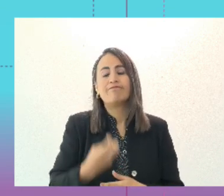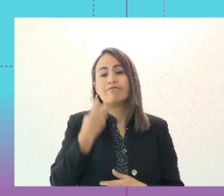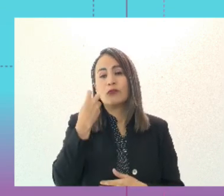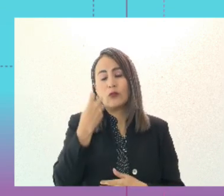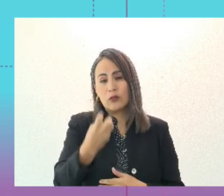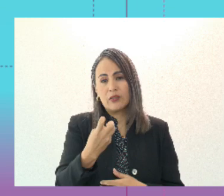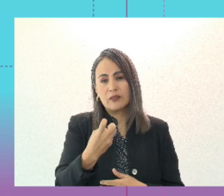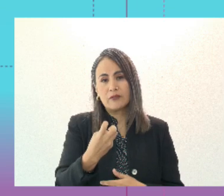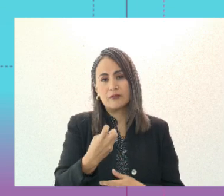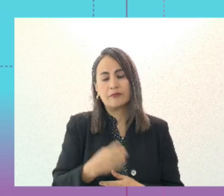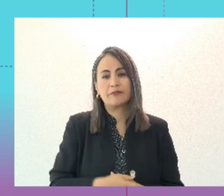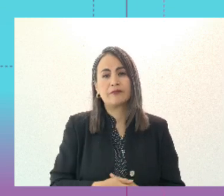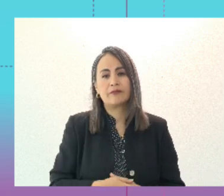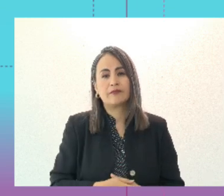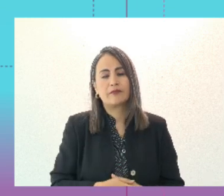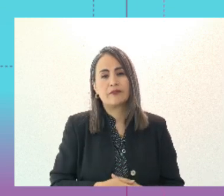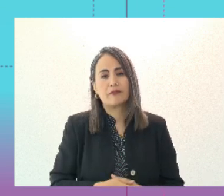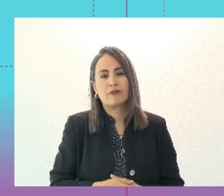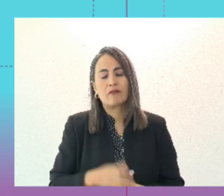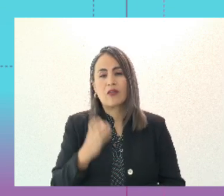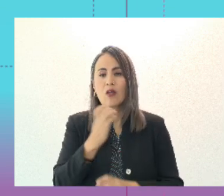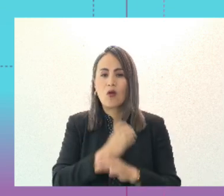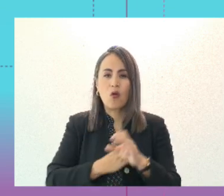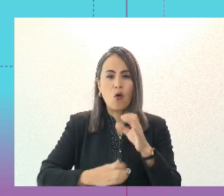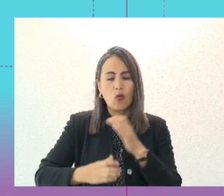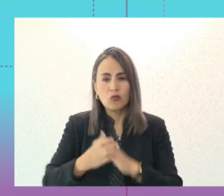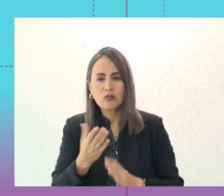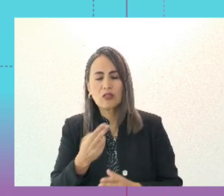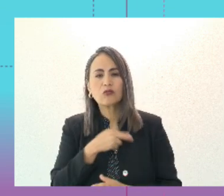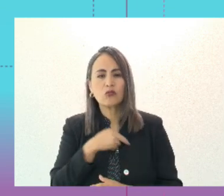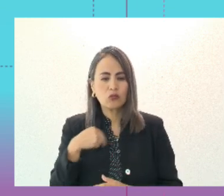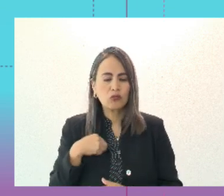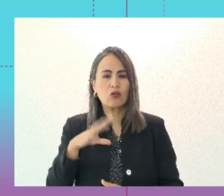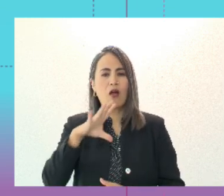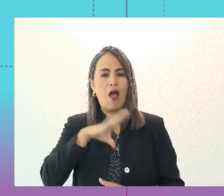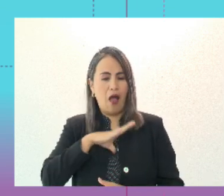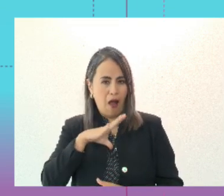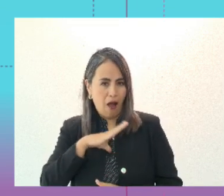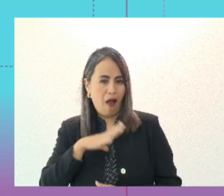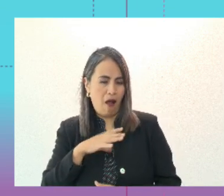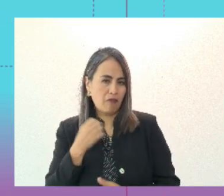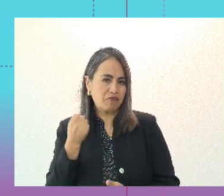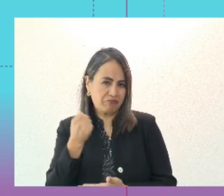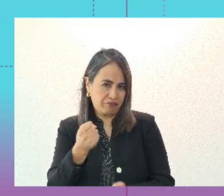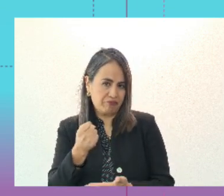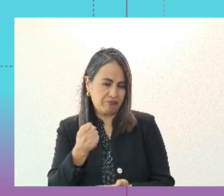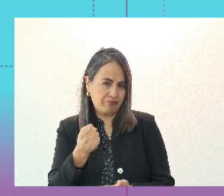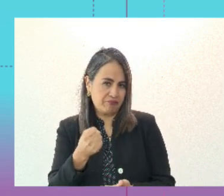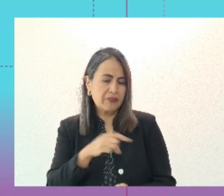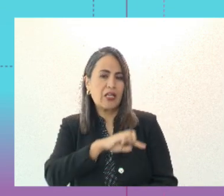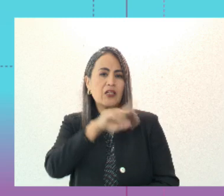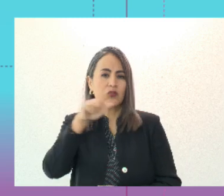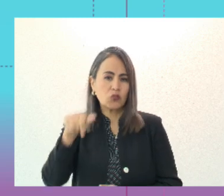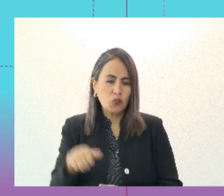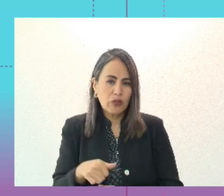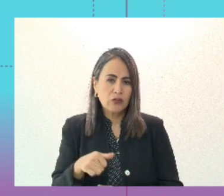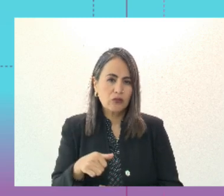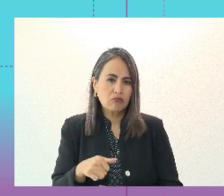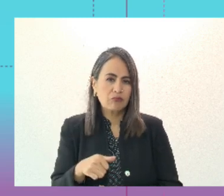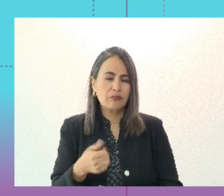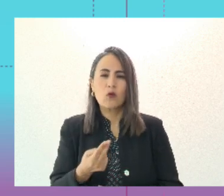el destino de todos esos recursos que de repente tenemos nosotros, pues no se podrían tomar o no se podrían